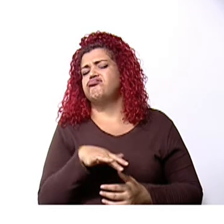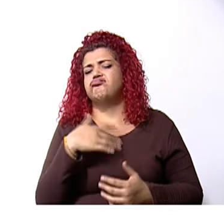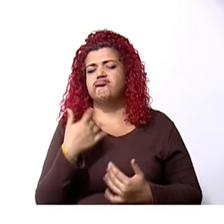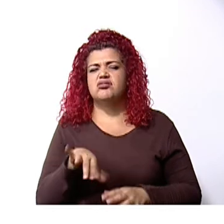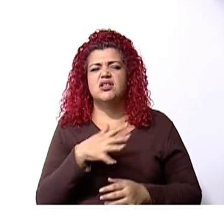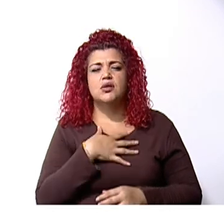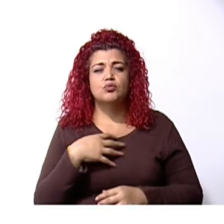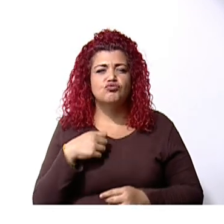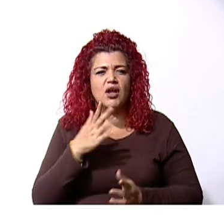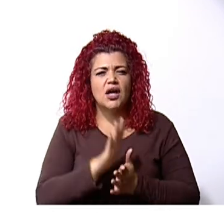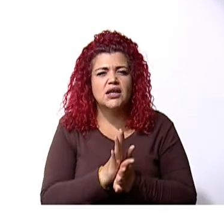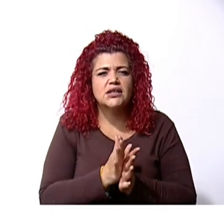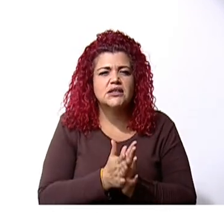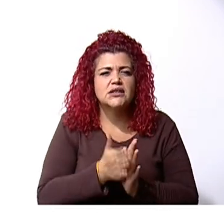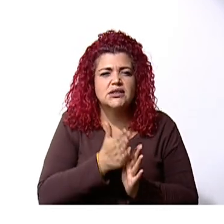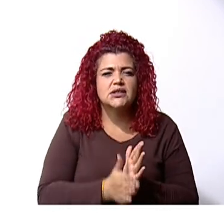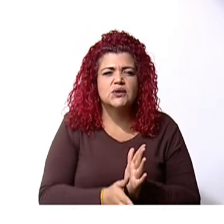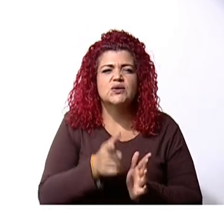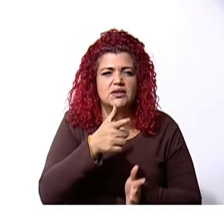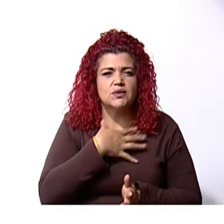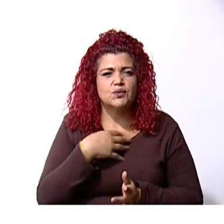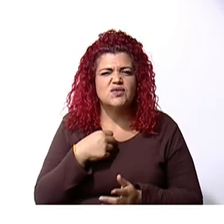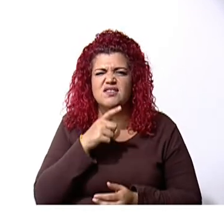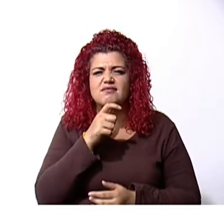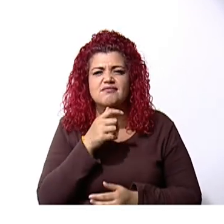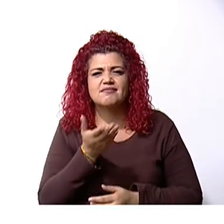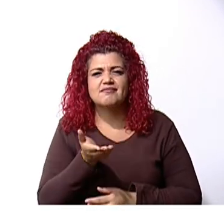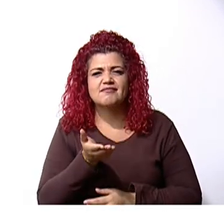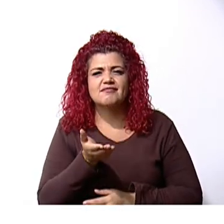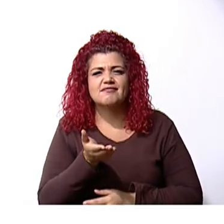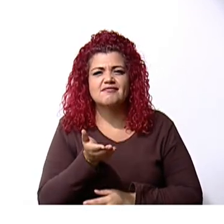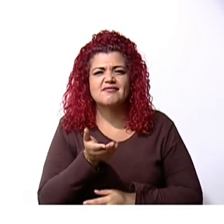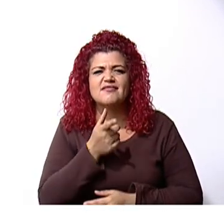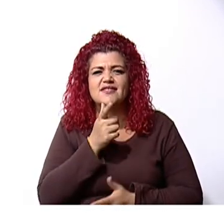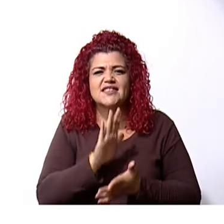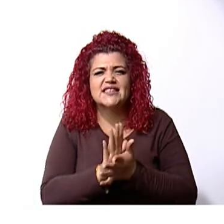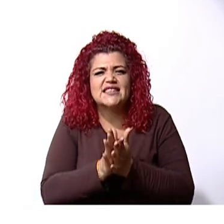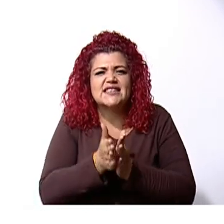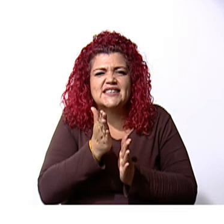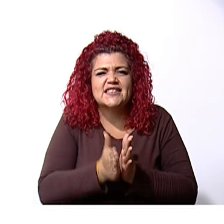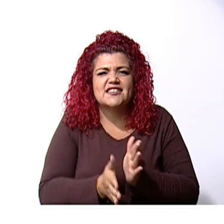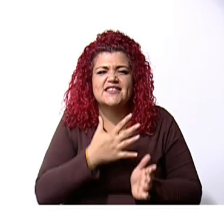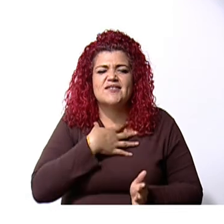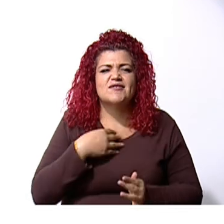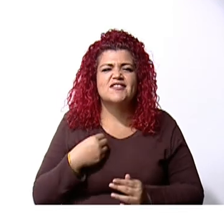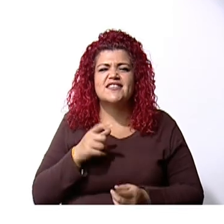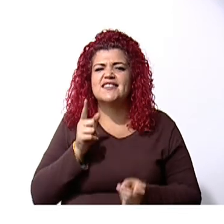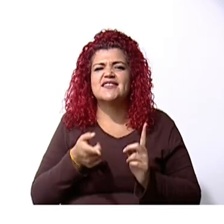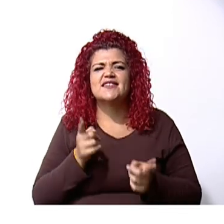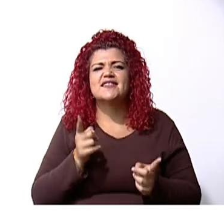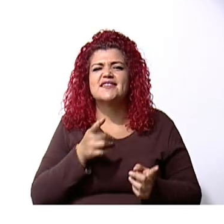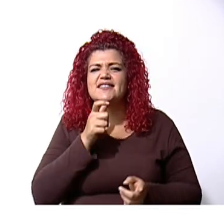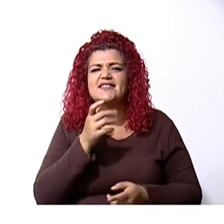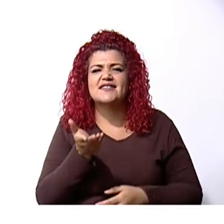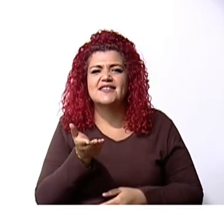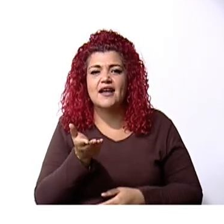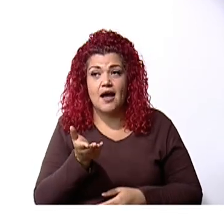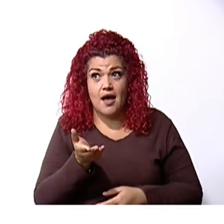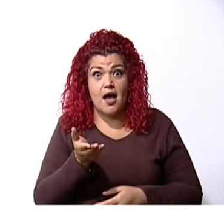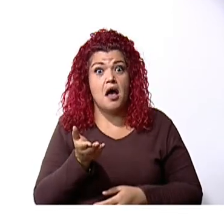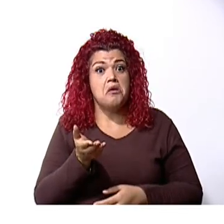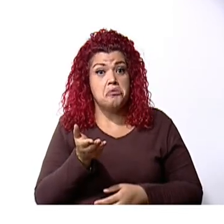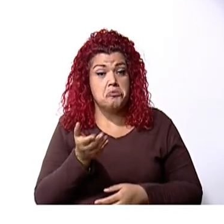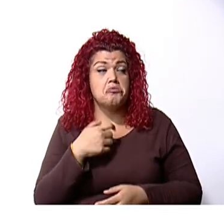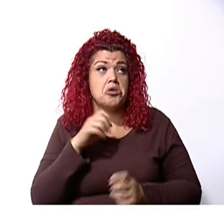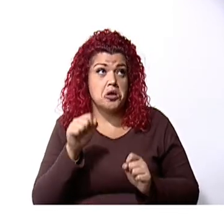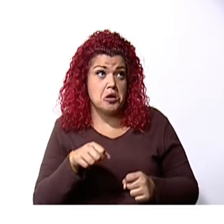le gusta el queso? ¿A quién? ¿A quién? Vean, me imagino que hay muchos lugares